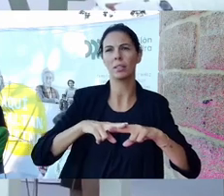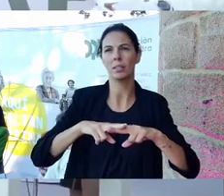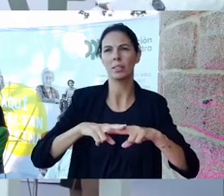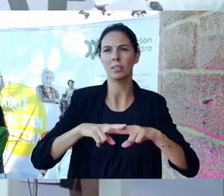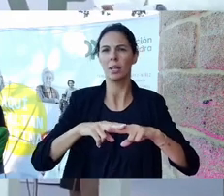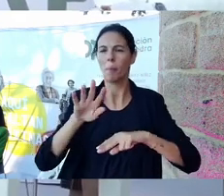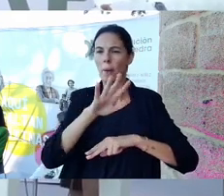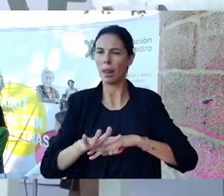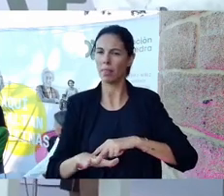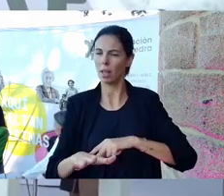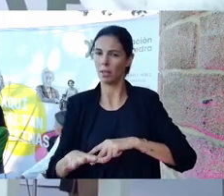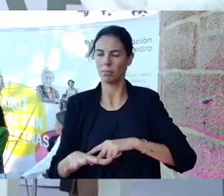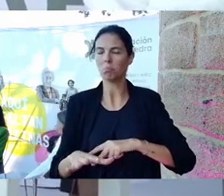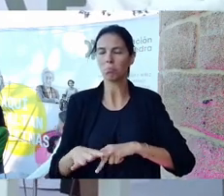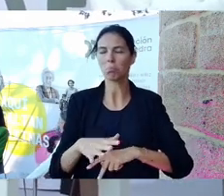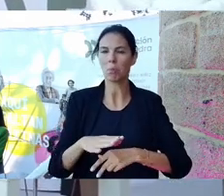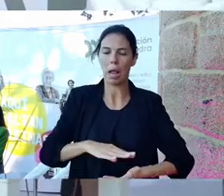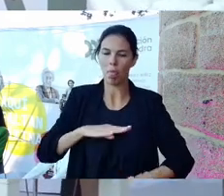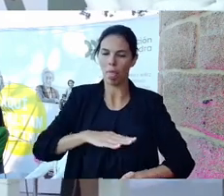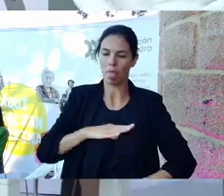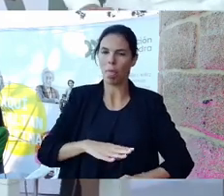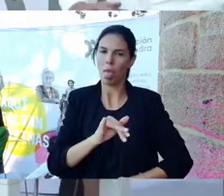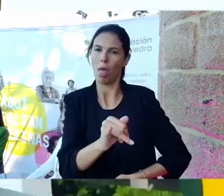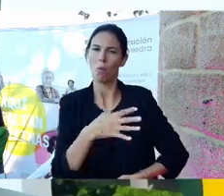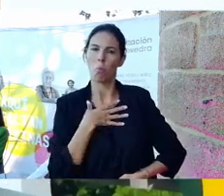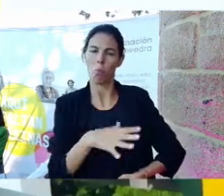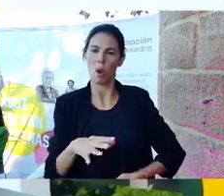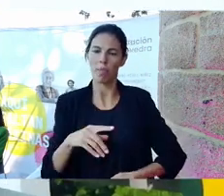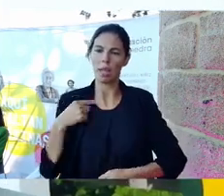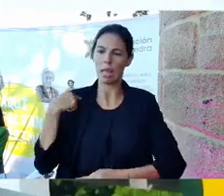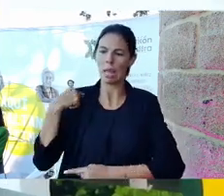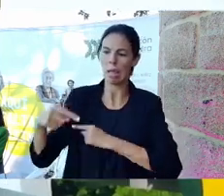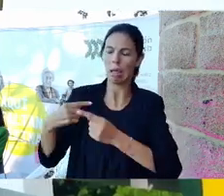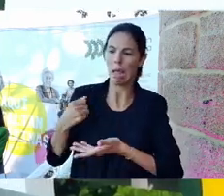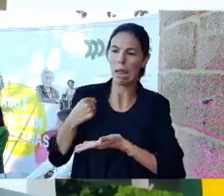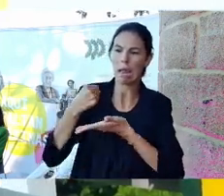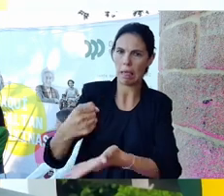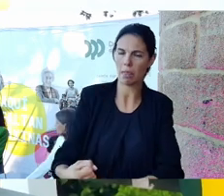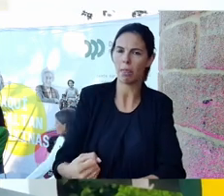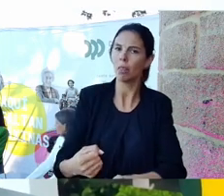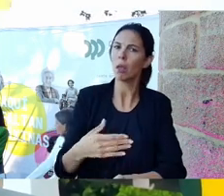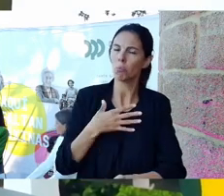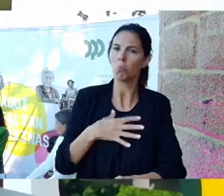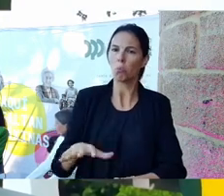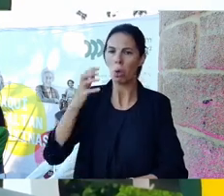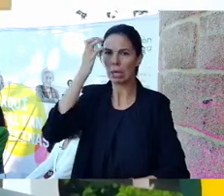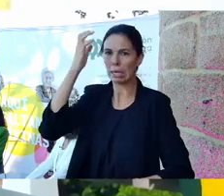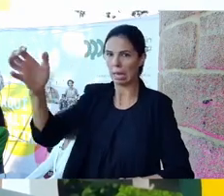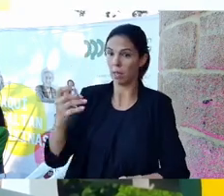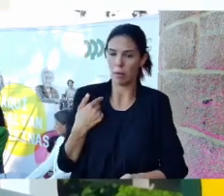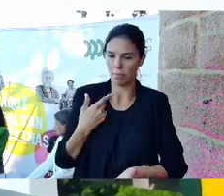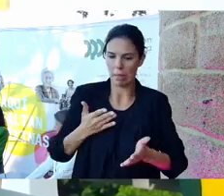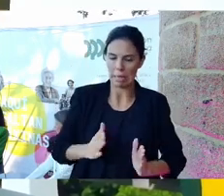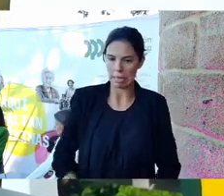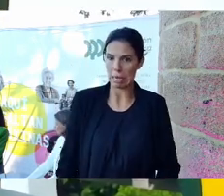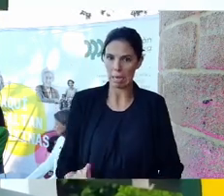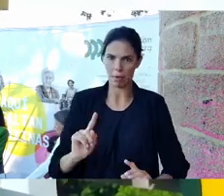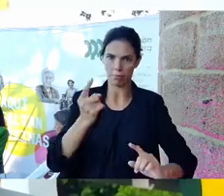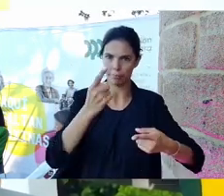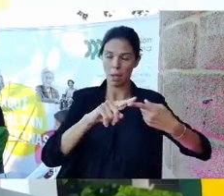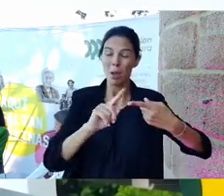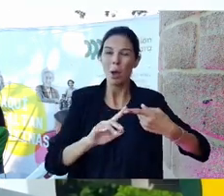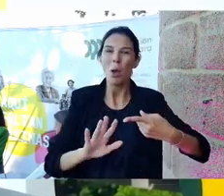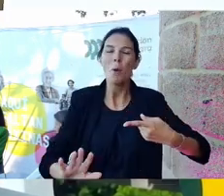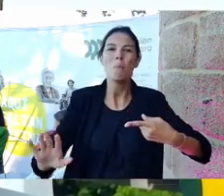Urraca tiña todo para poder herdar o trono, Urraca primoxénita, non?